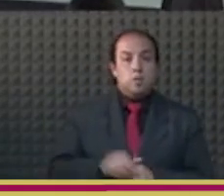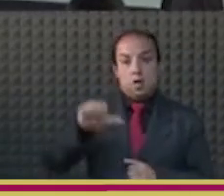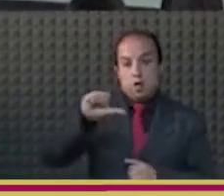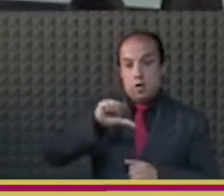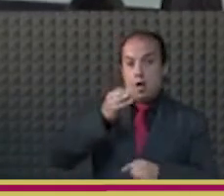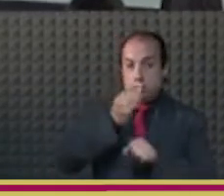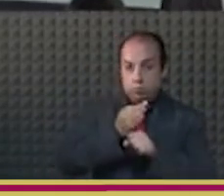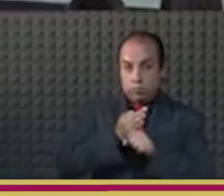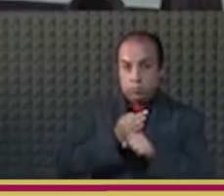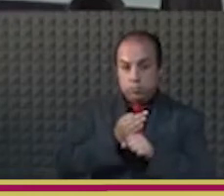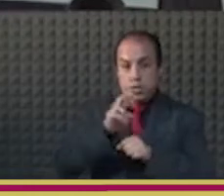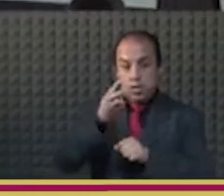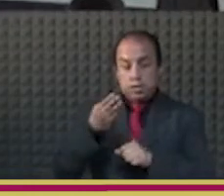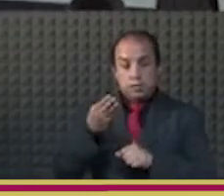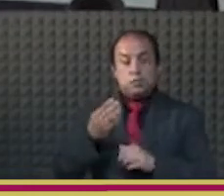este momento